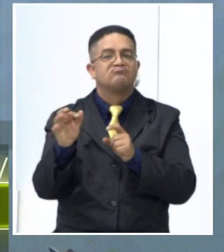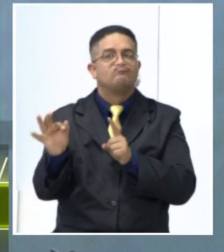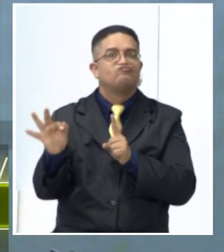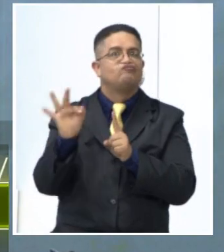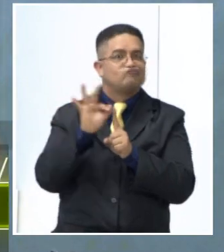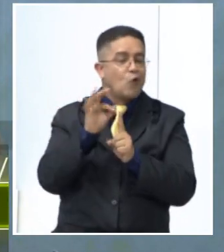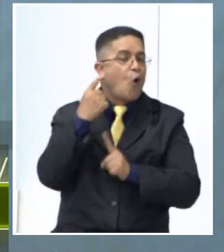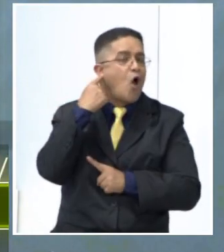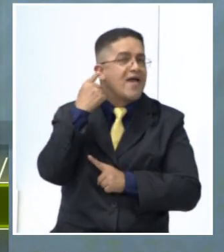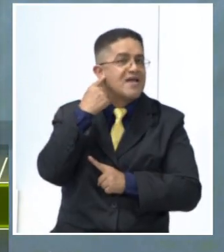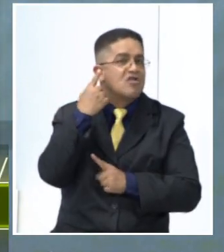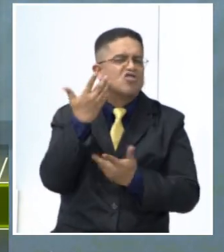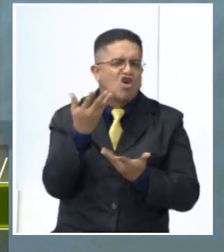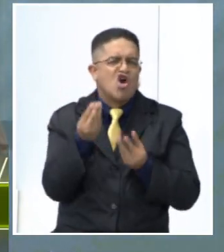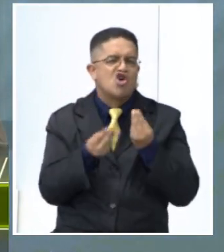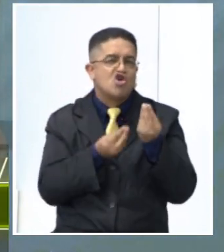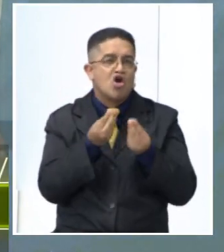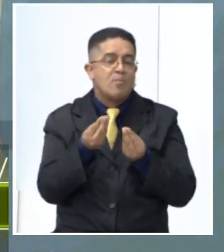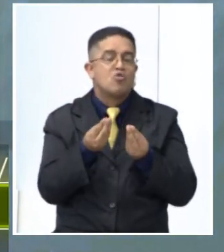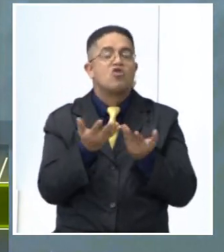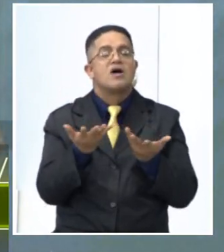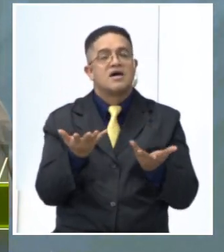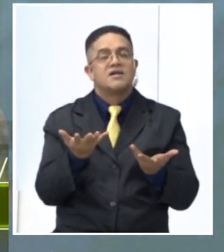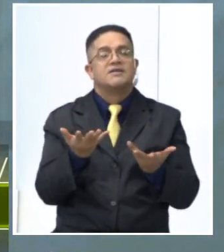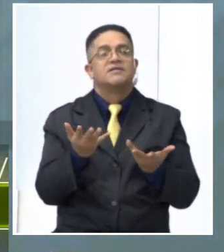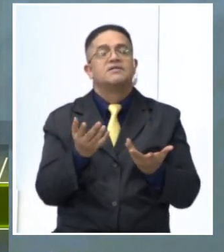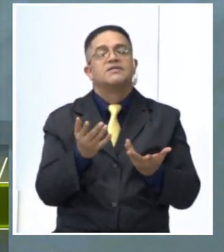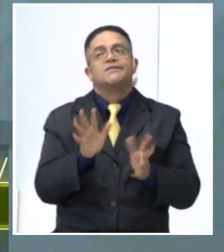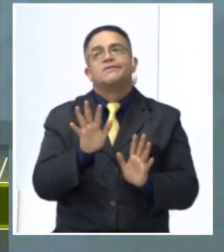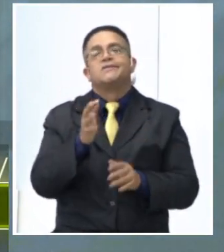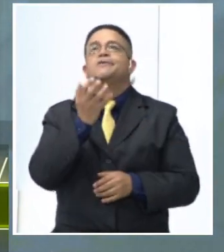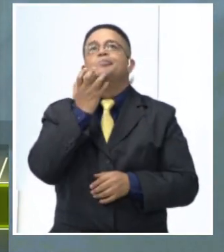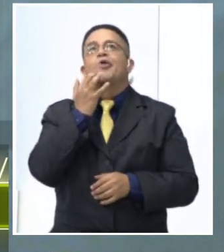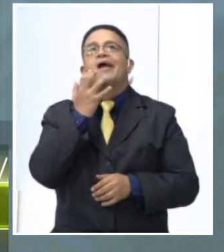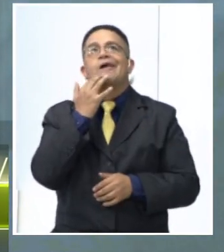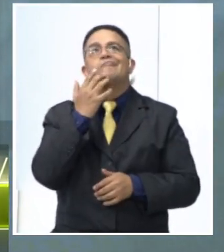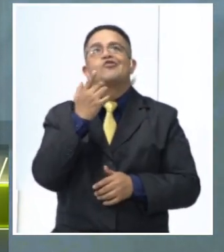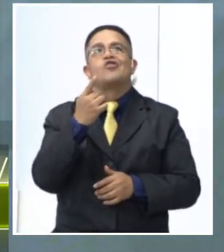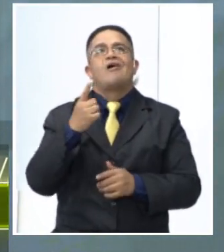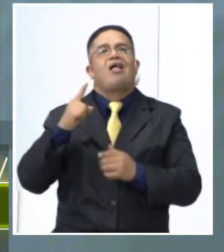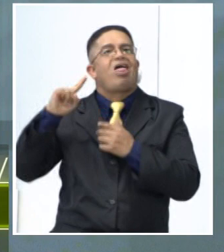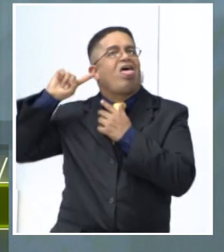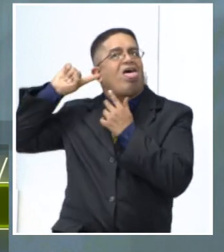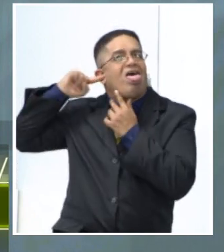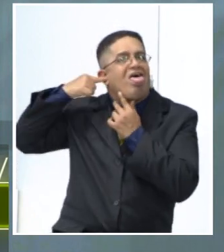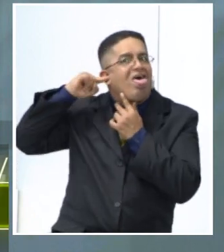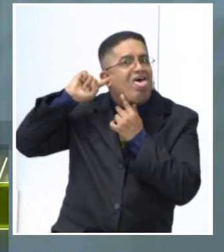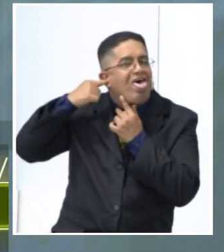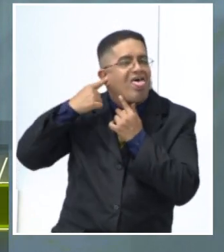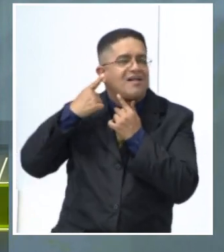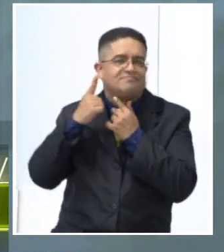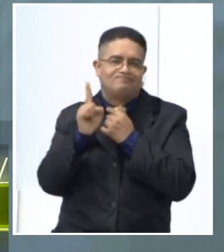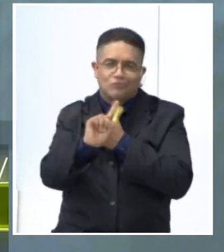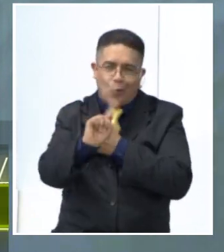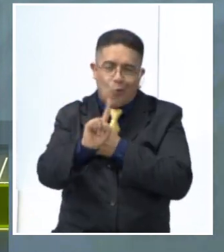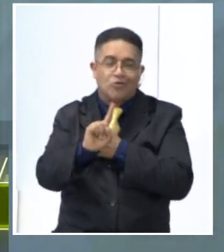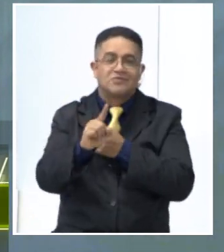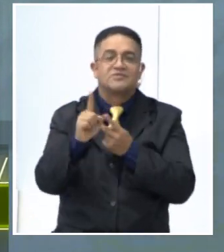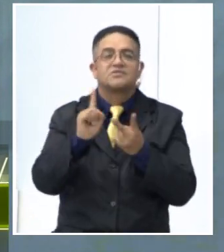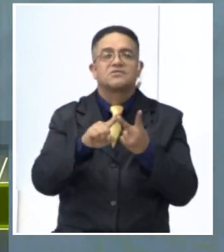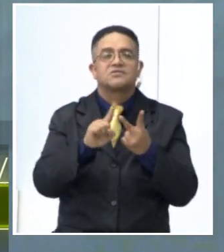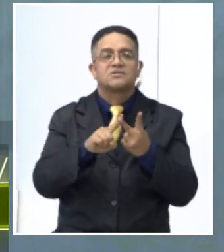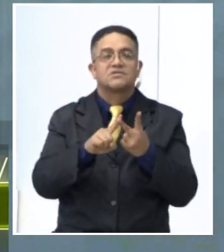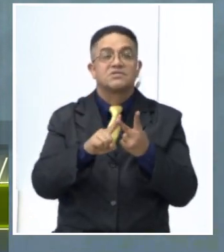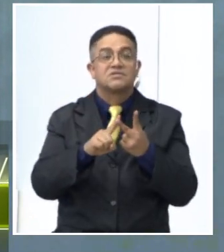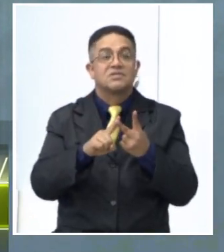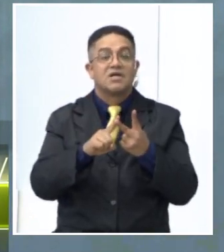nivel del oído. ¿Cómo hacemos eso? Pues previendo en el caso de no meternos o introducirnos objetos en los oídos, si vamos a hacer